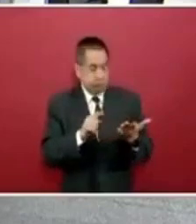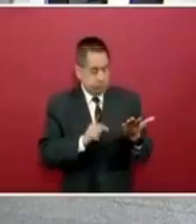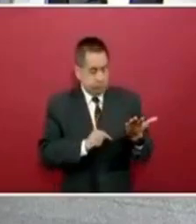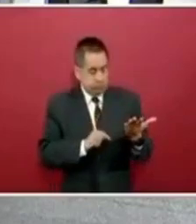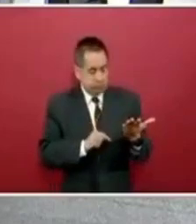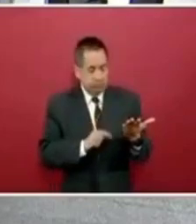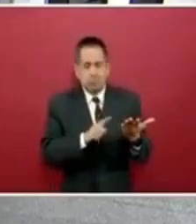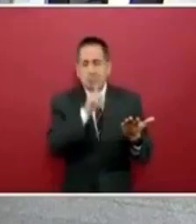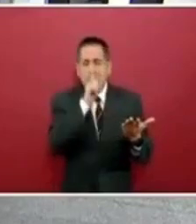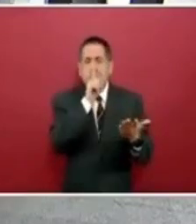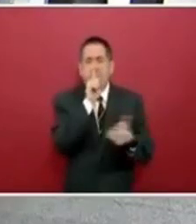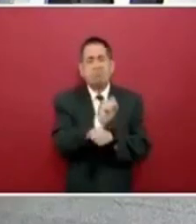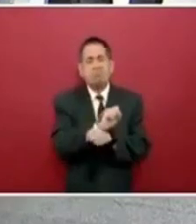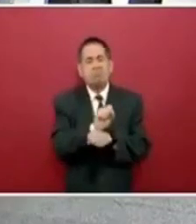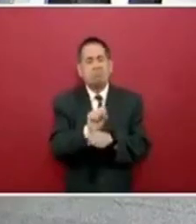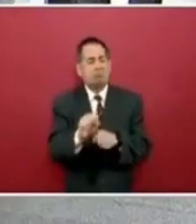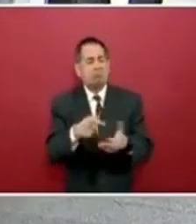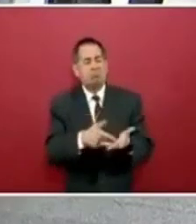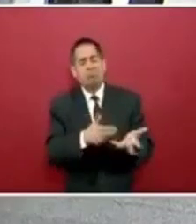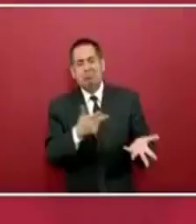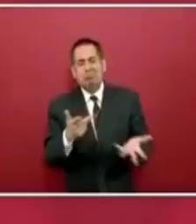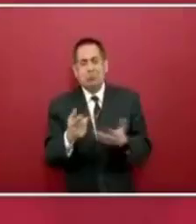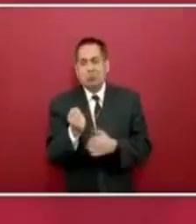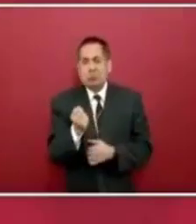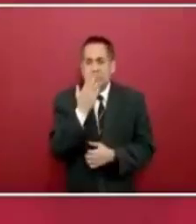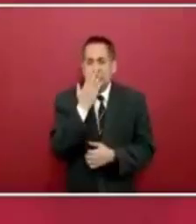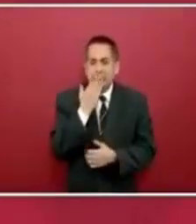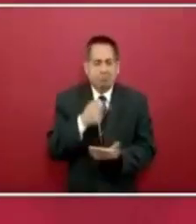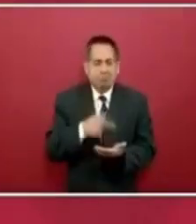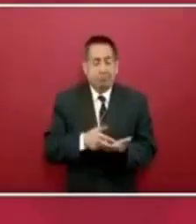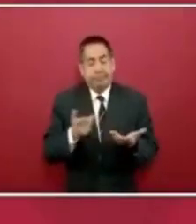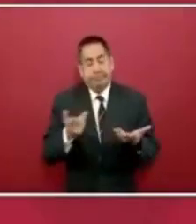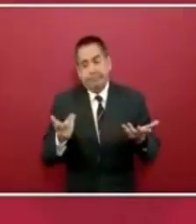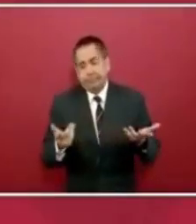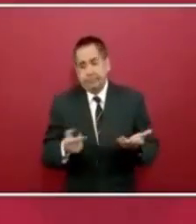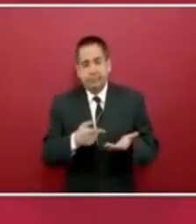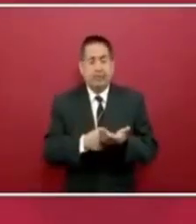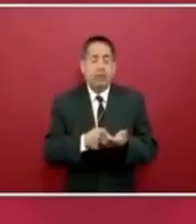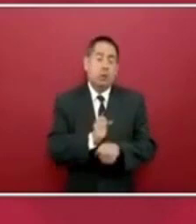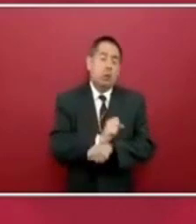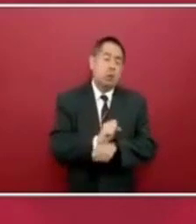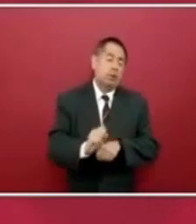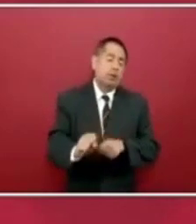el hacha muy y este blanda